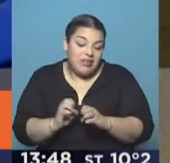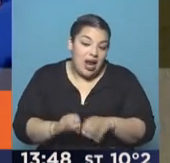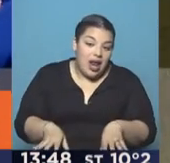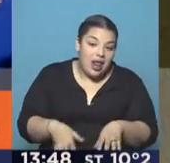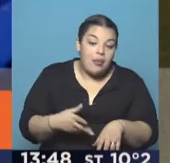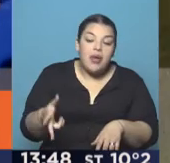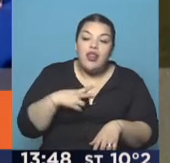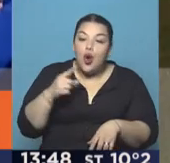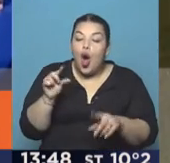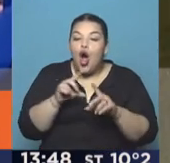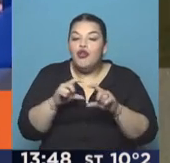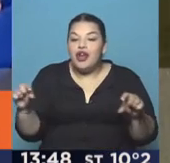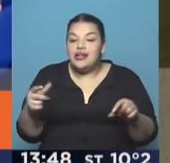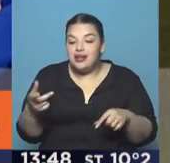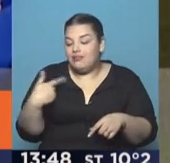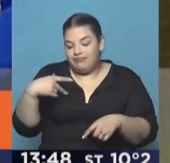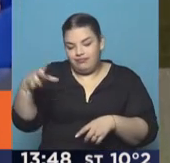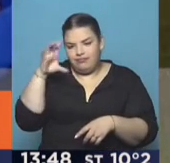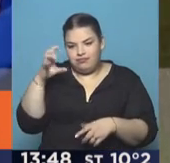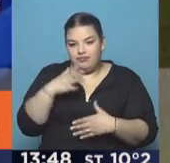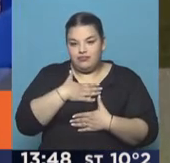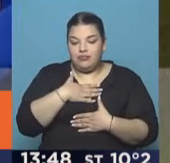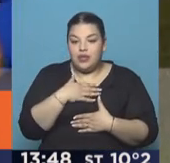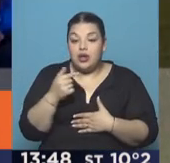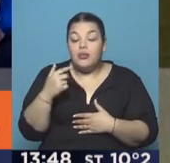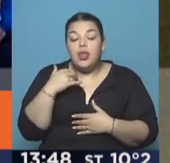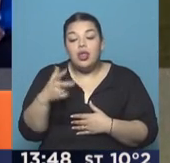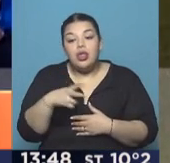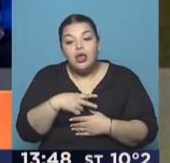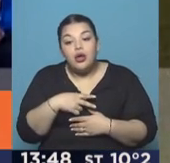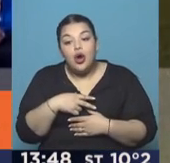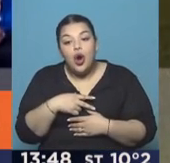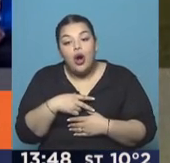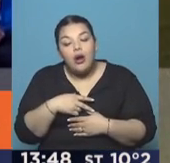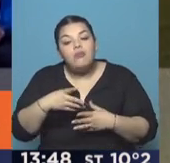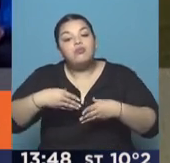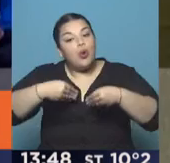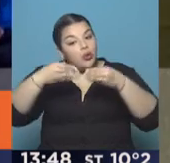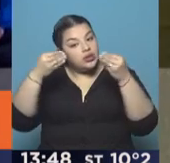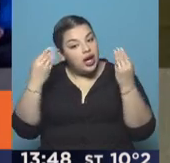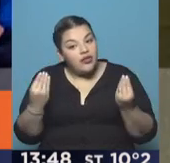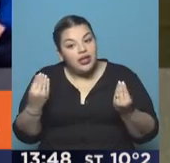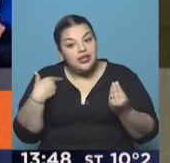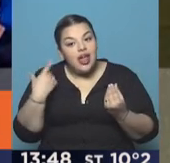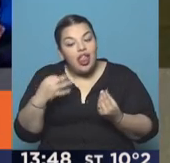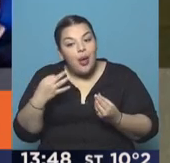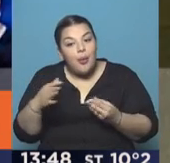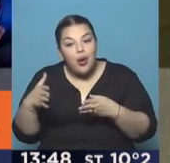una frase que me quedó para siempre, dijo, muchachos, muchas veces hay que desandar el camino,